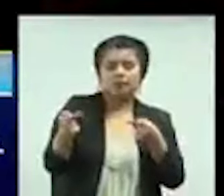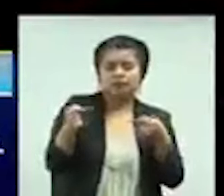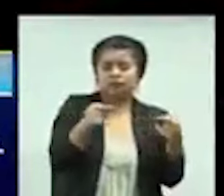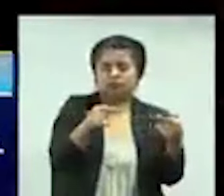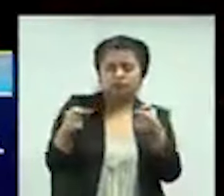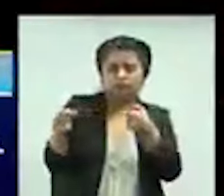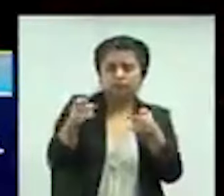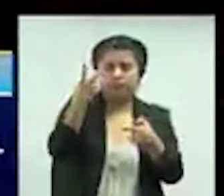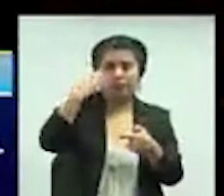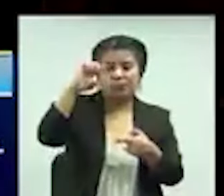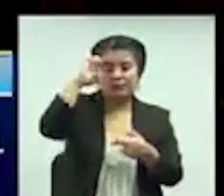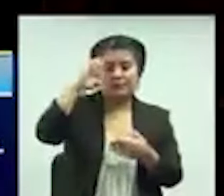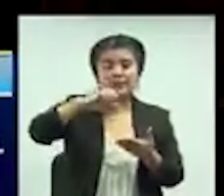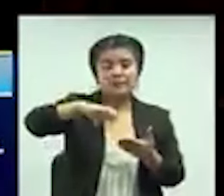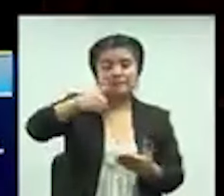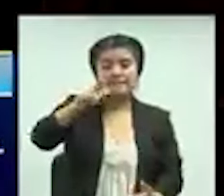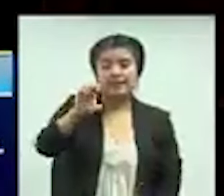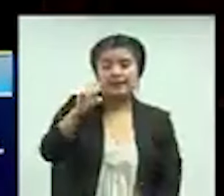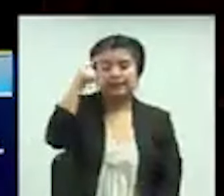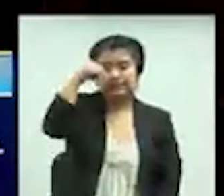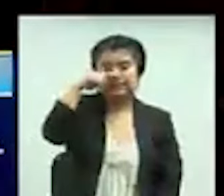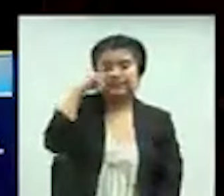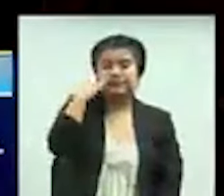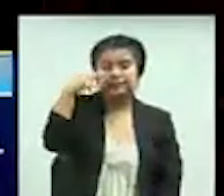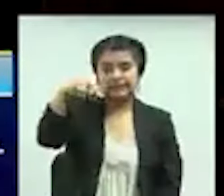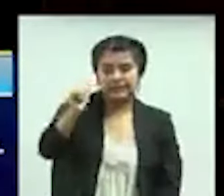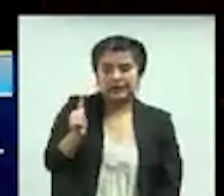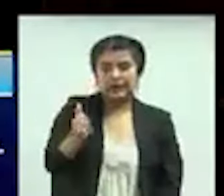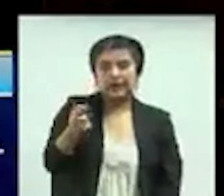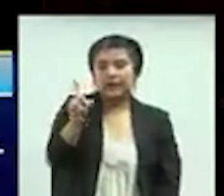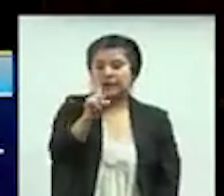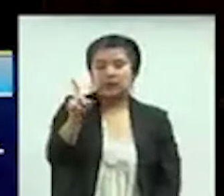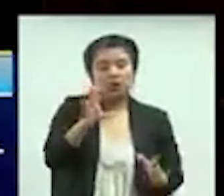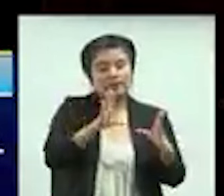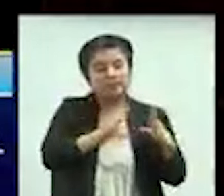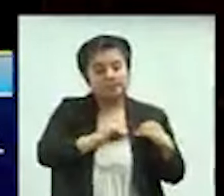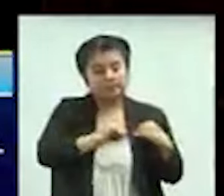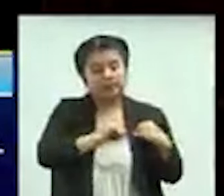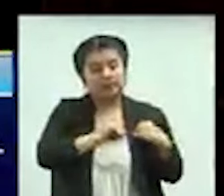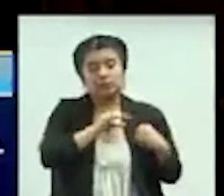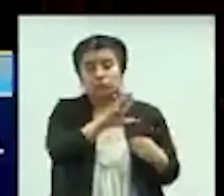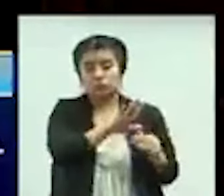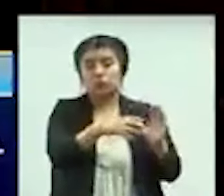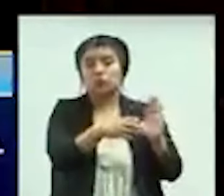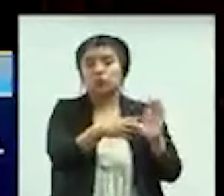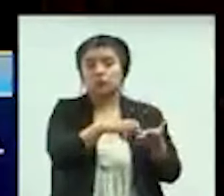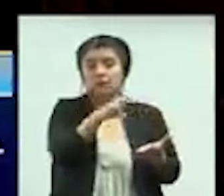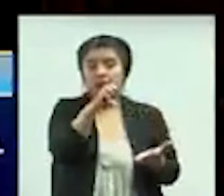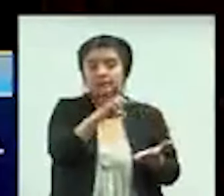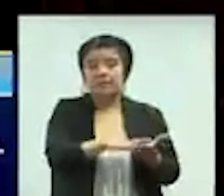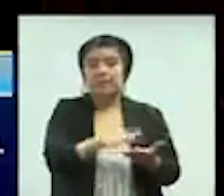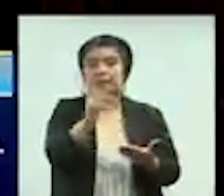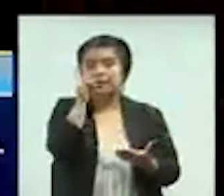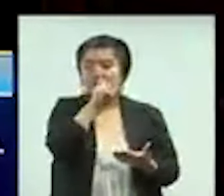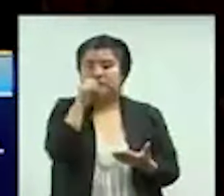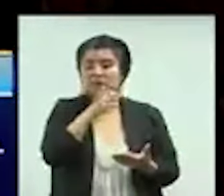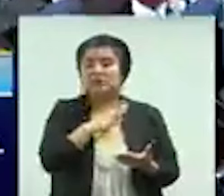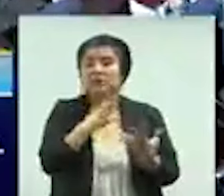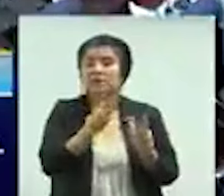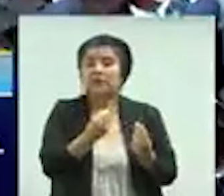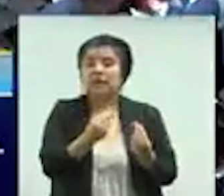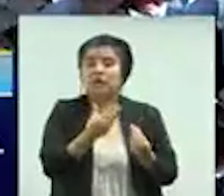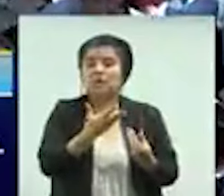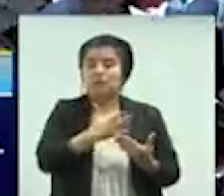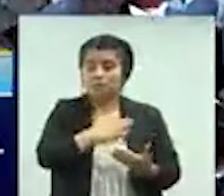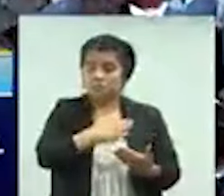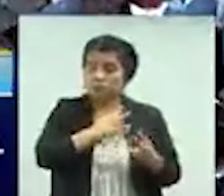políticos en Palestina que puedan oponerse al régimen palestino sin temer por sus vidas?